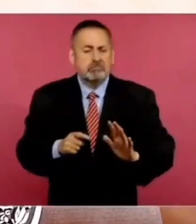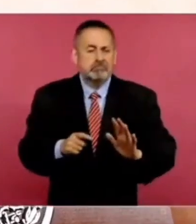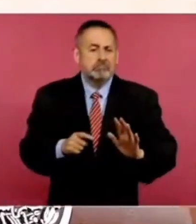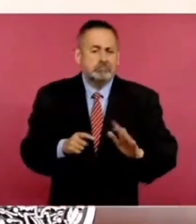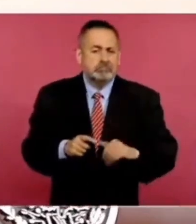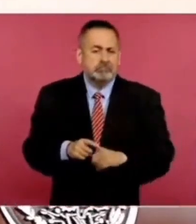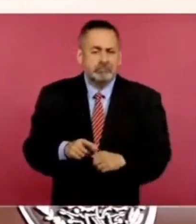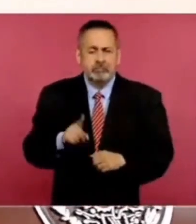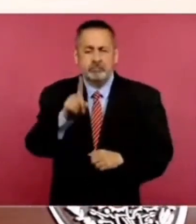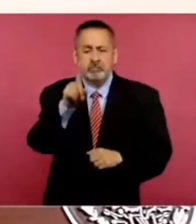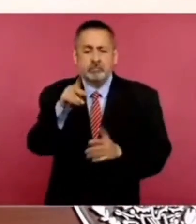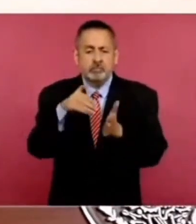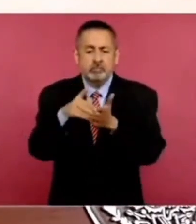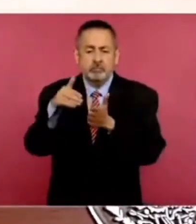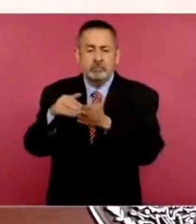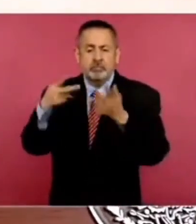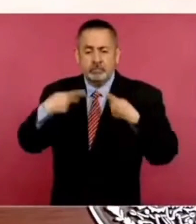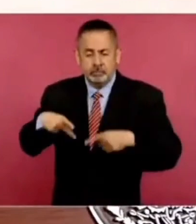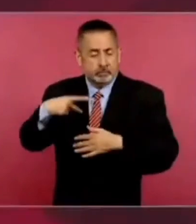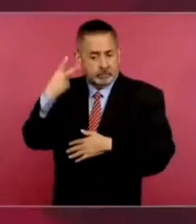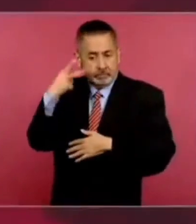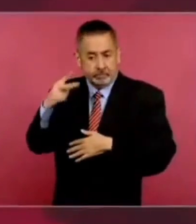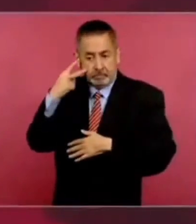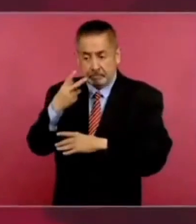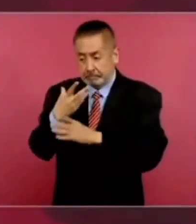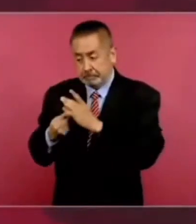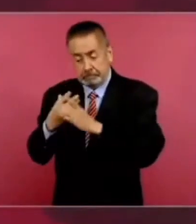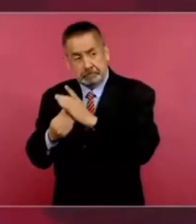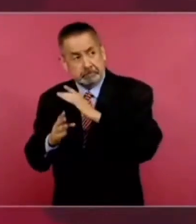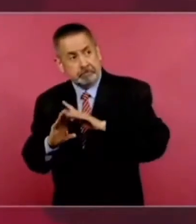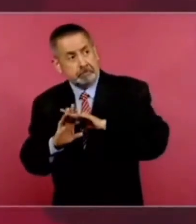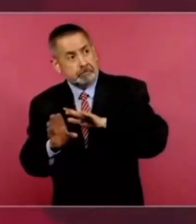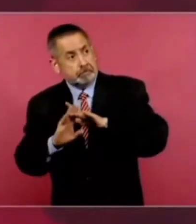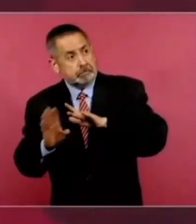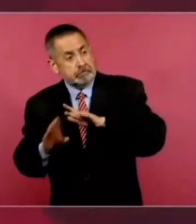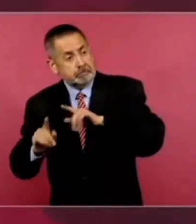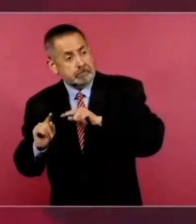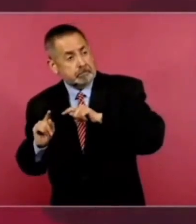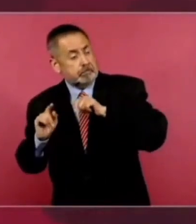1 millón de veracruzanos salieron en el periodo neoliberal